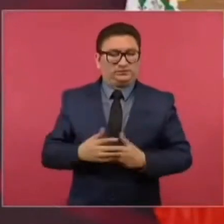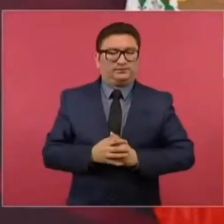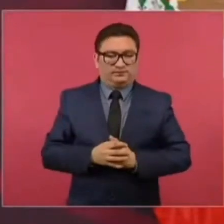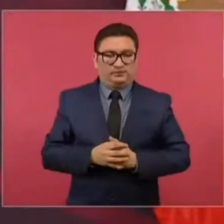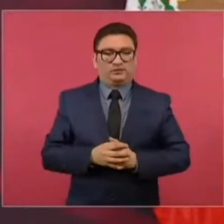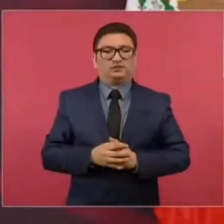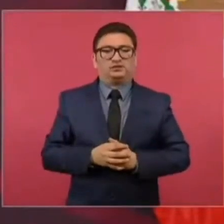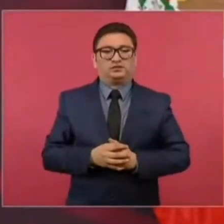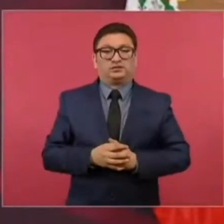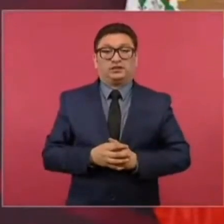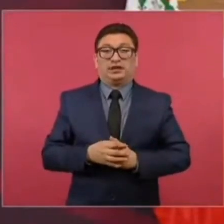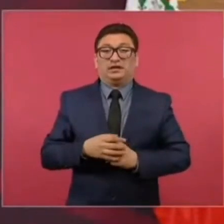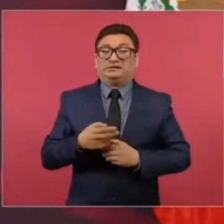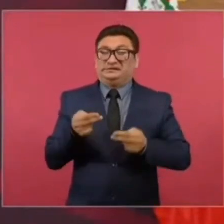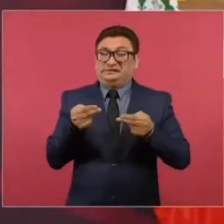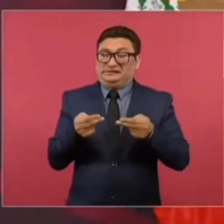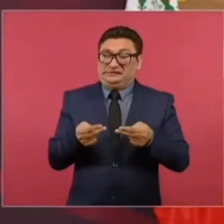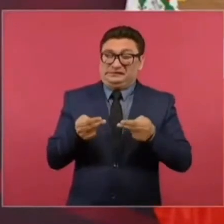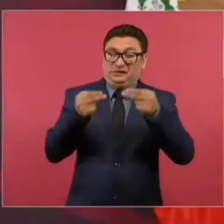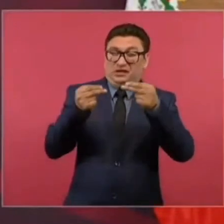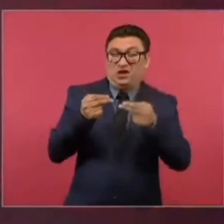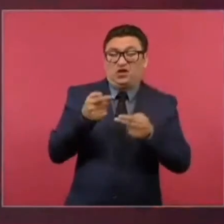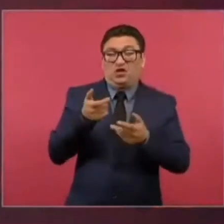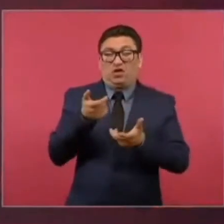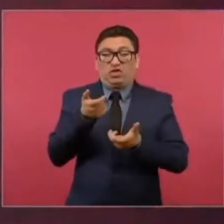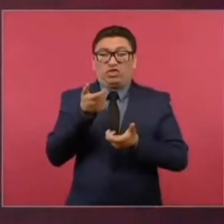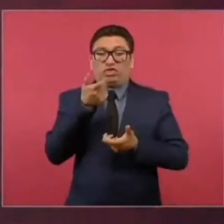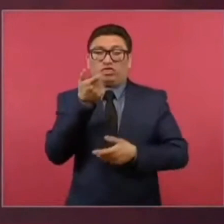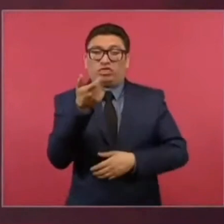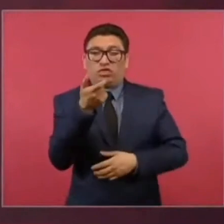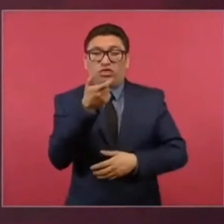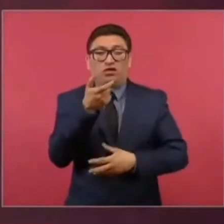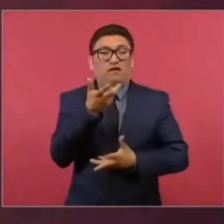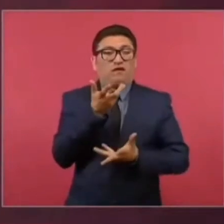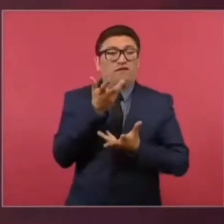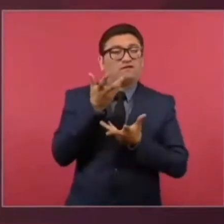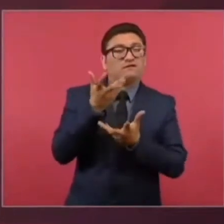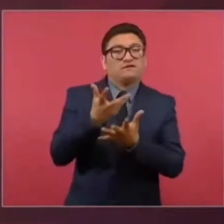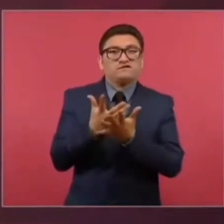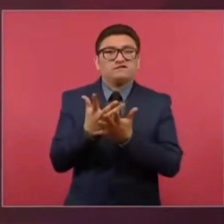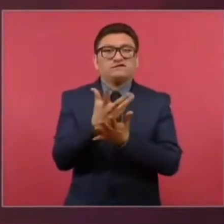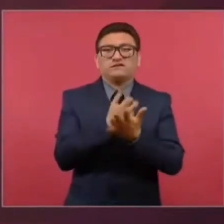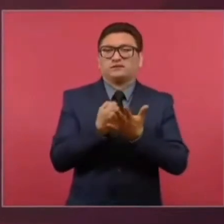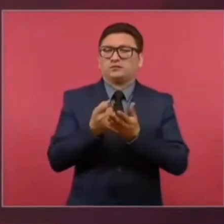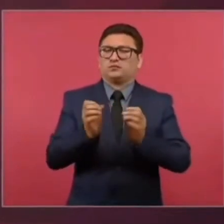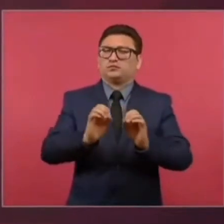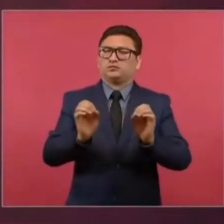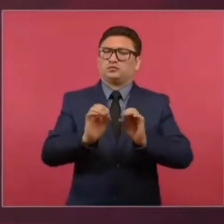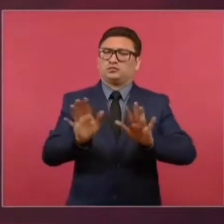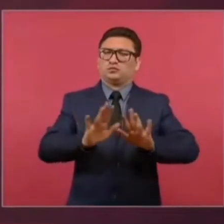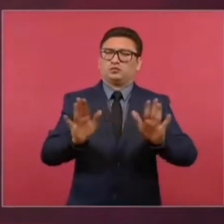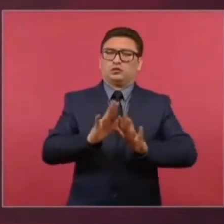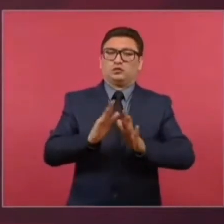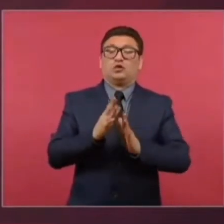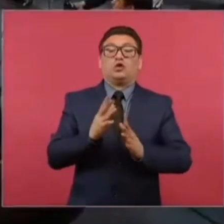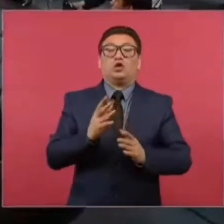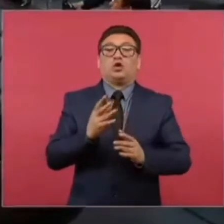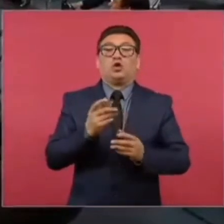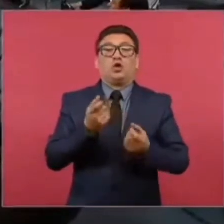No está de por medio el lucro, no está de por medio el